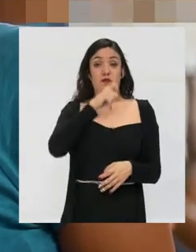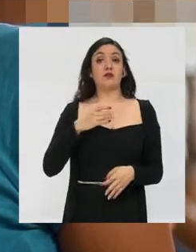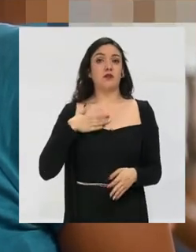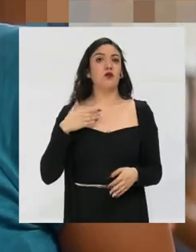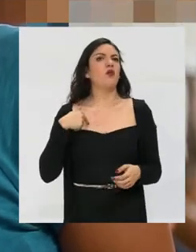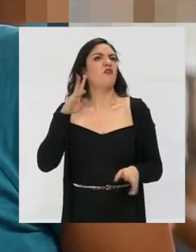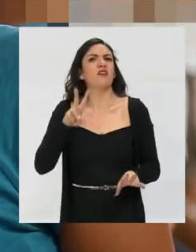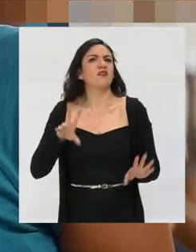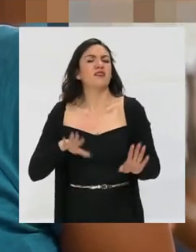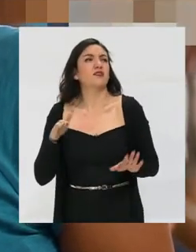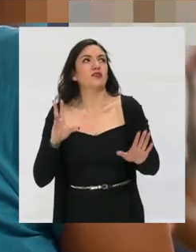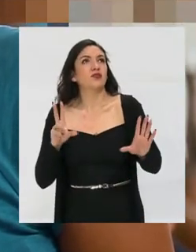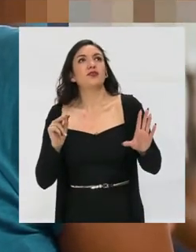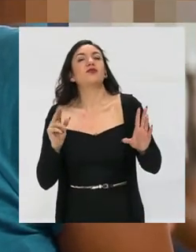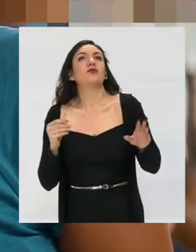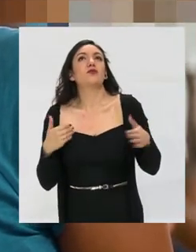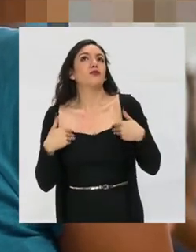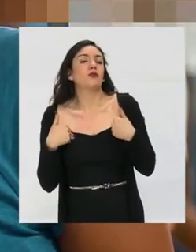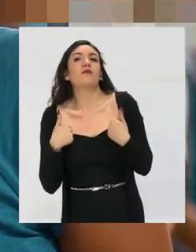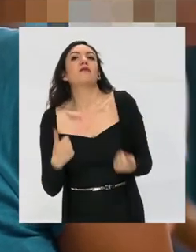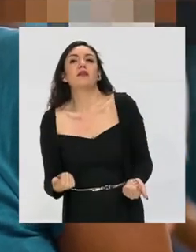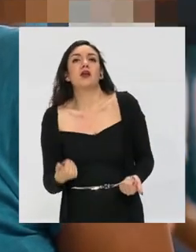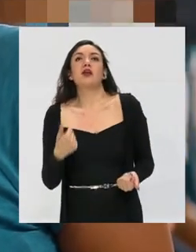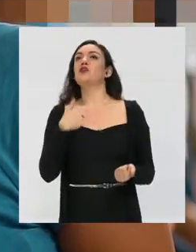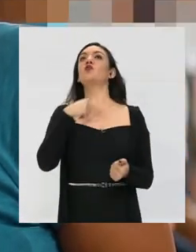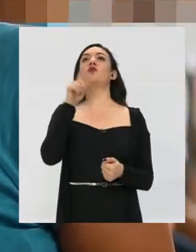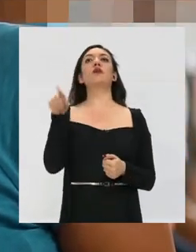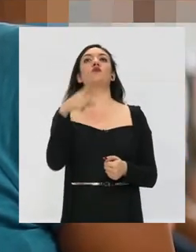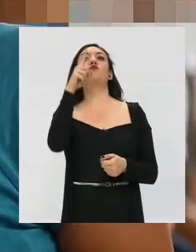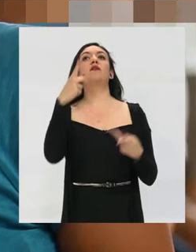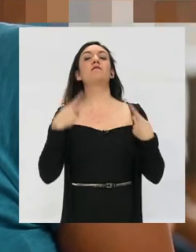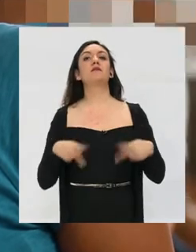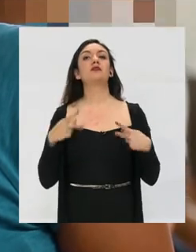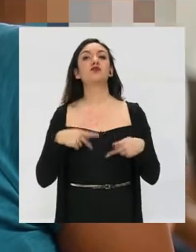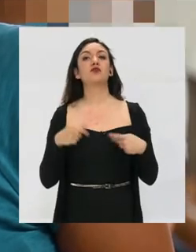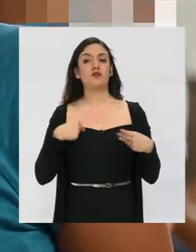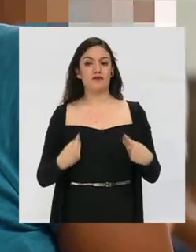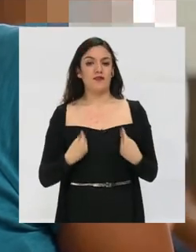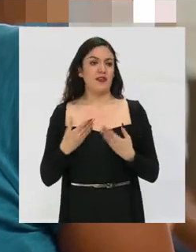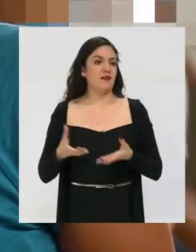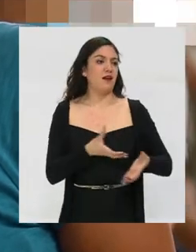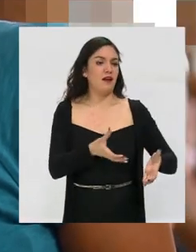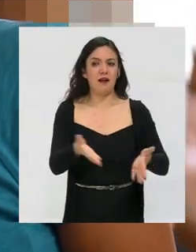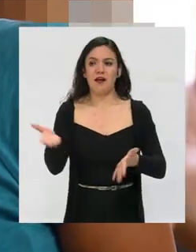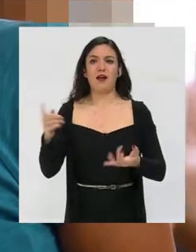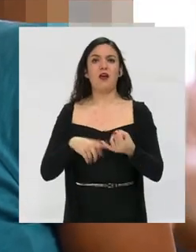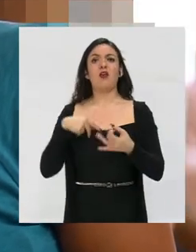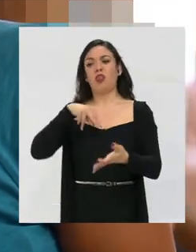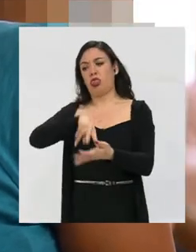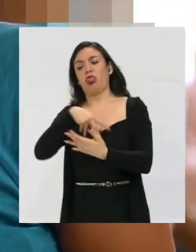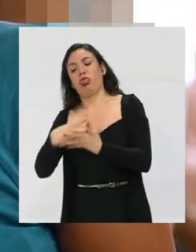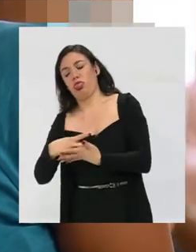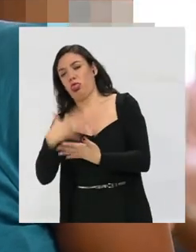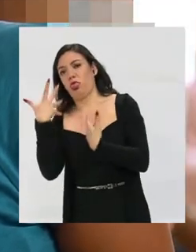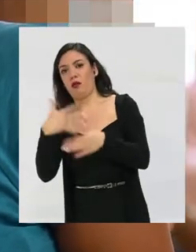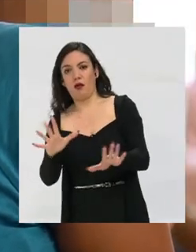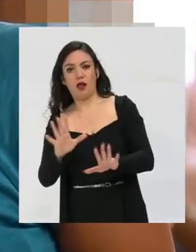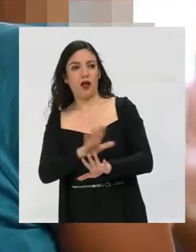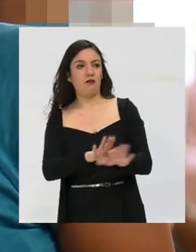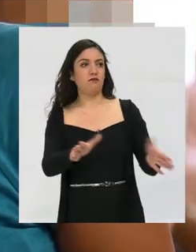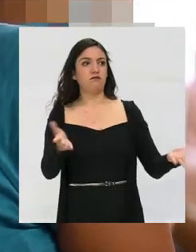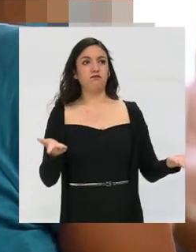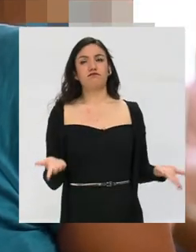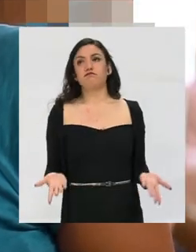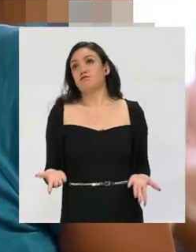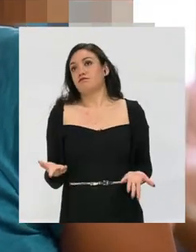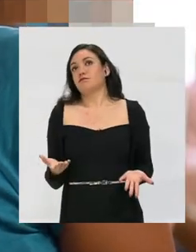muy difícil, le digo, mi enfermedad era grave y pues yo no comprendía. Yo era una persona que